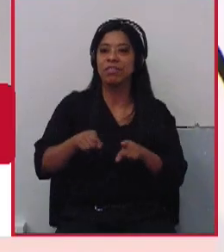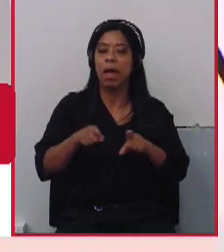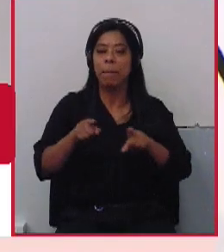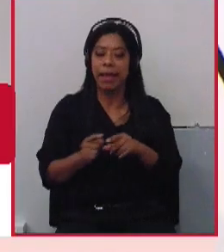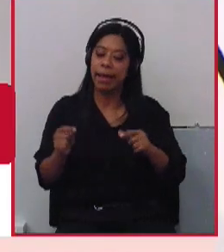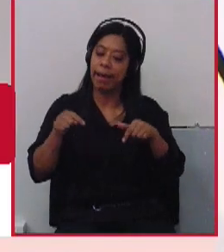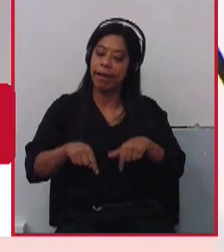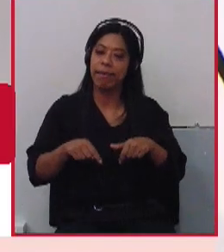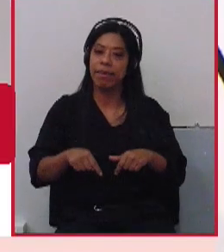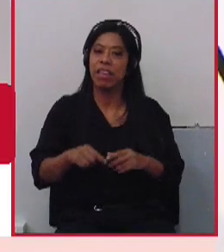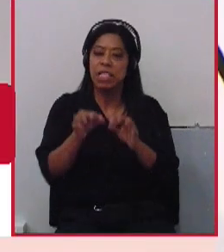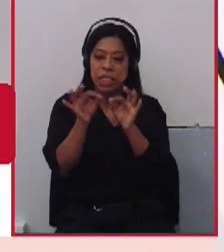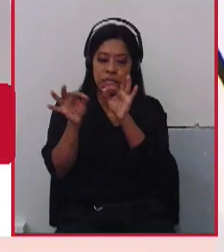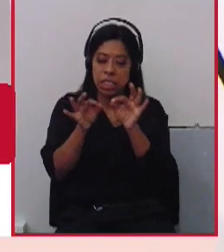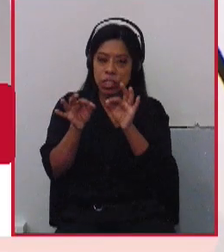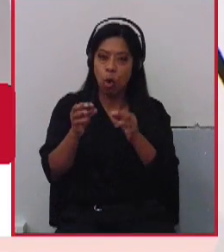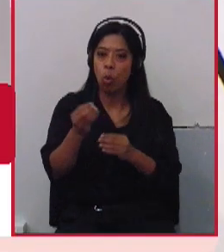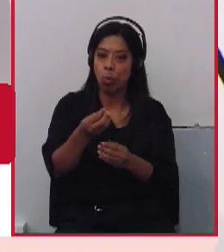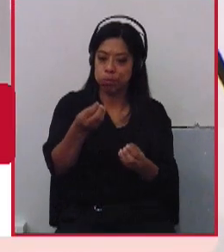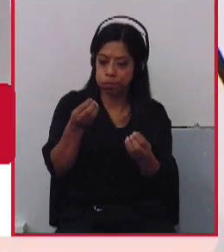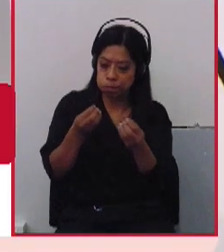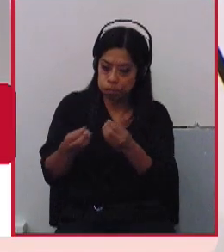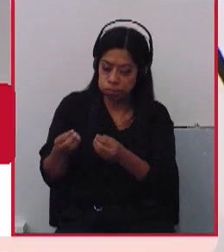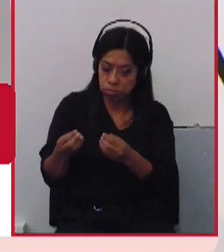de partículas incluso gruesas, ¿no?